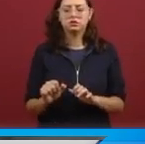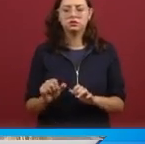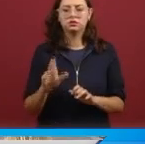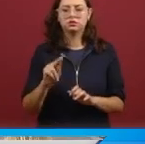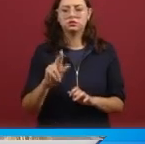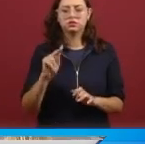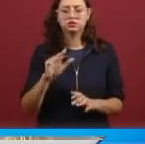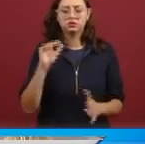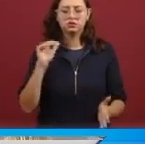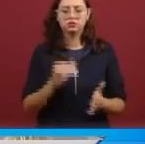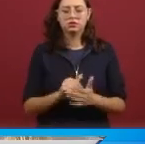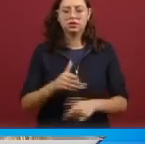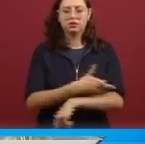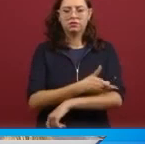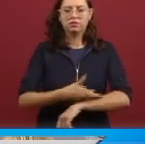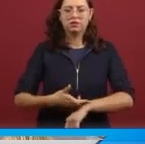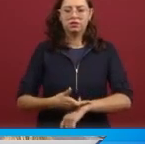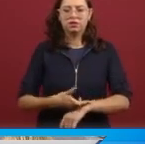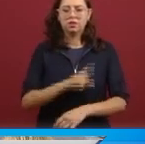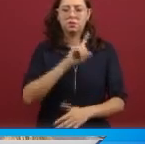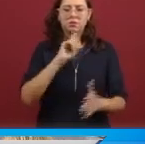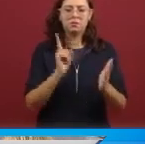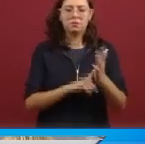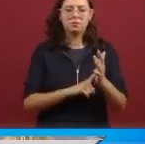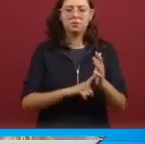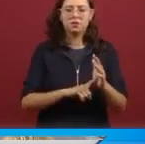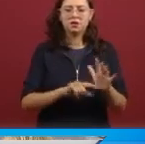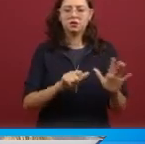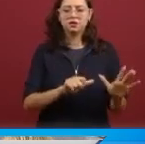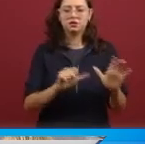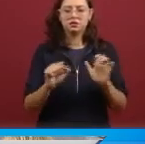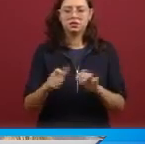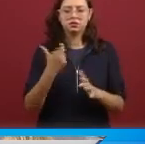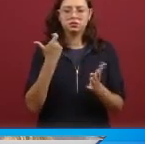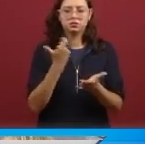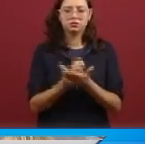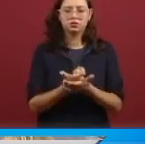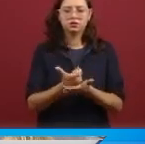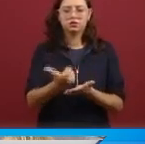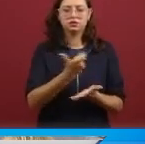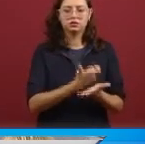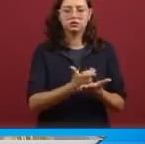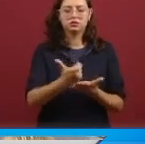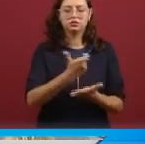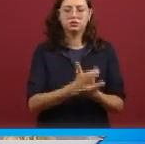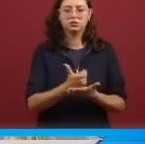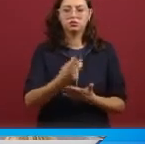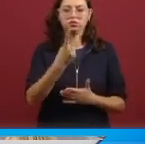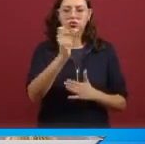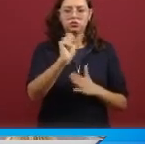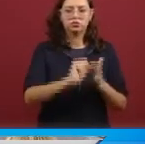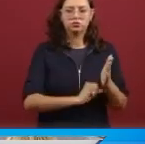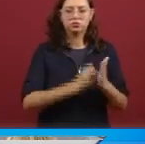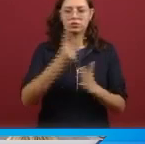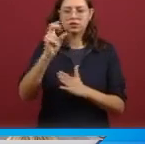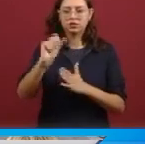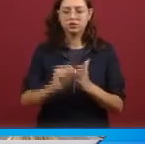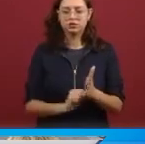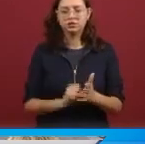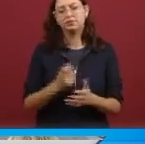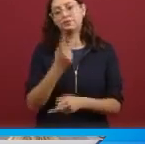las becas de bienestar Benito Juárez de educación básica, media y superior cuentan con un padrón de 7.140.000 alumnos y el avance